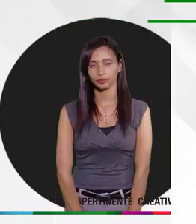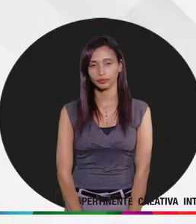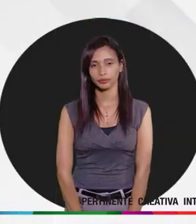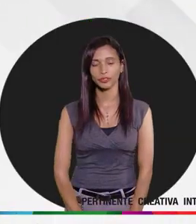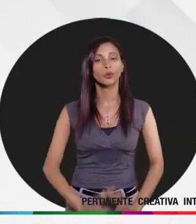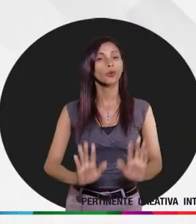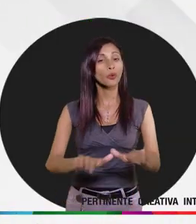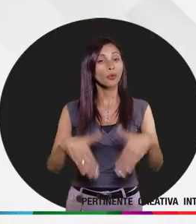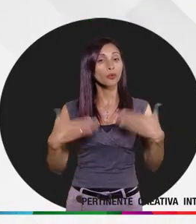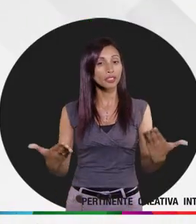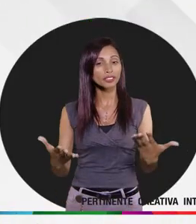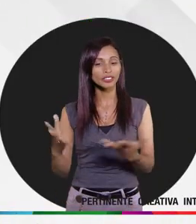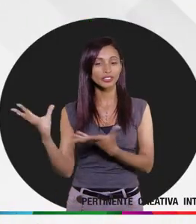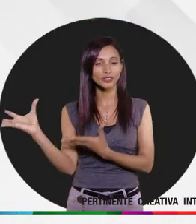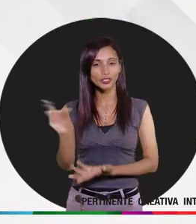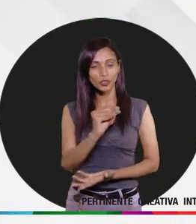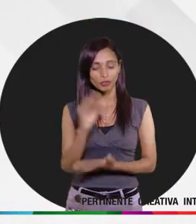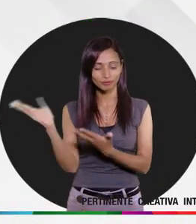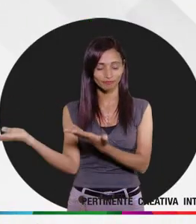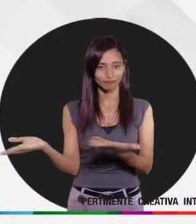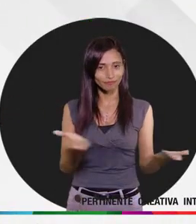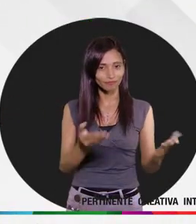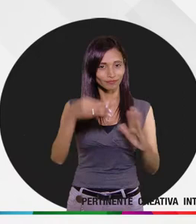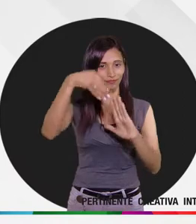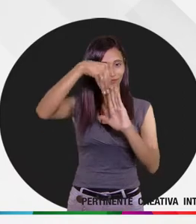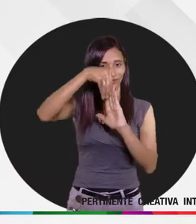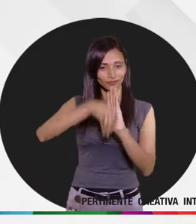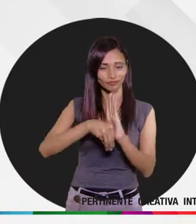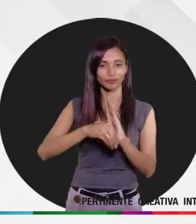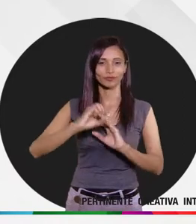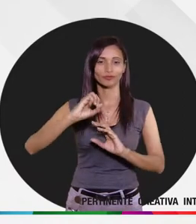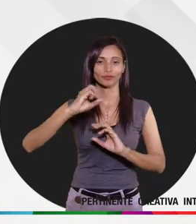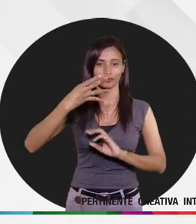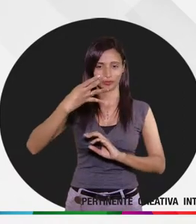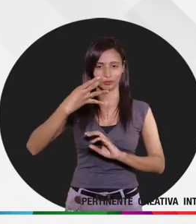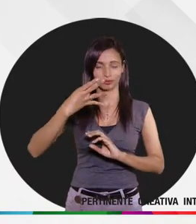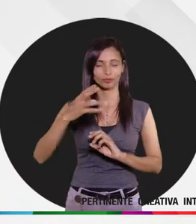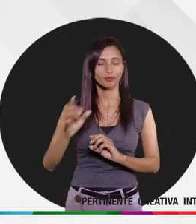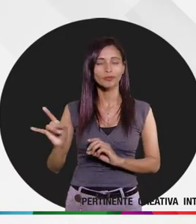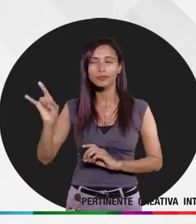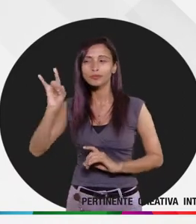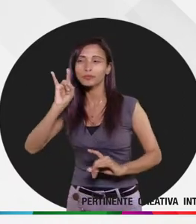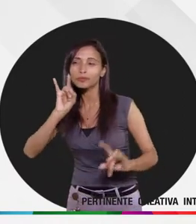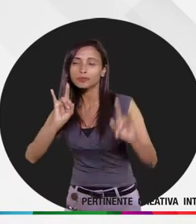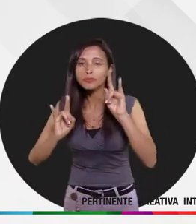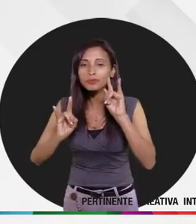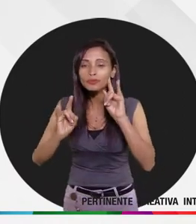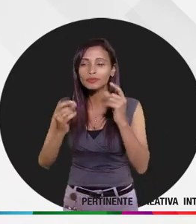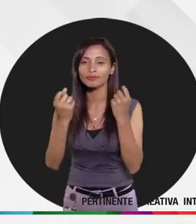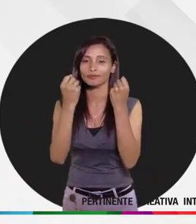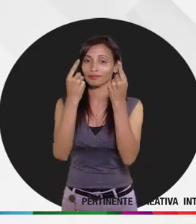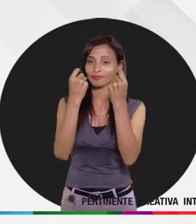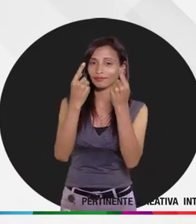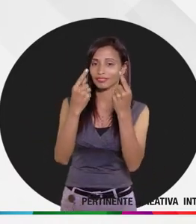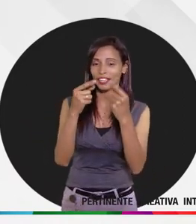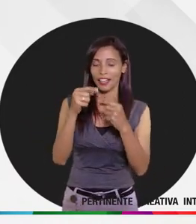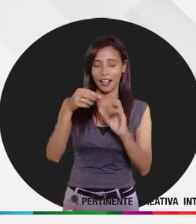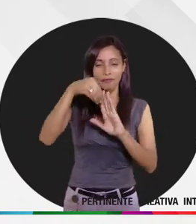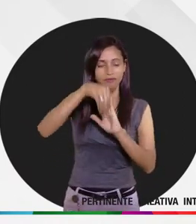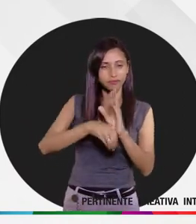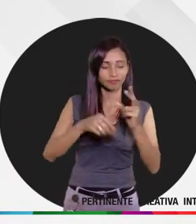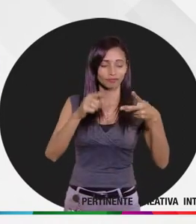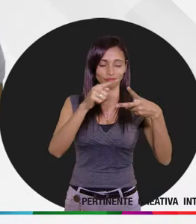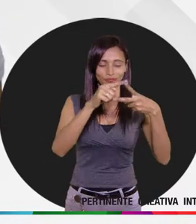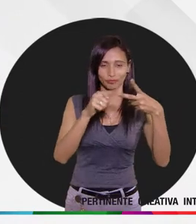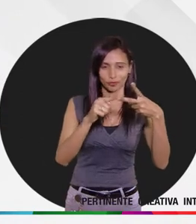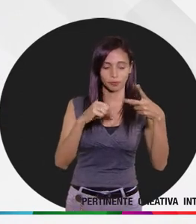Apreciados estudiantes, ¿cómo están todos ustedes? Bienvenidos a la unidad número 4, Escuchar para Entender. Durante esta unidad veremos